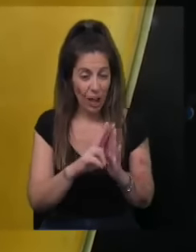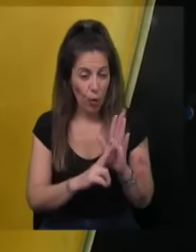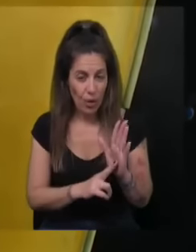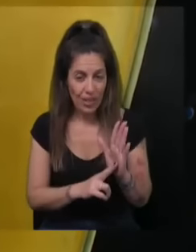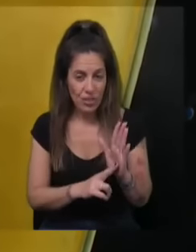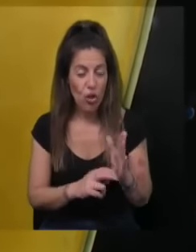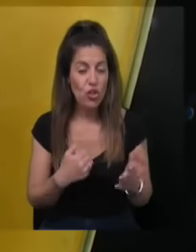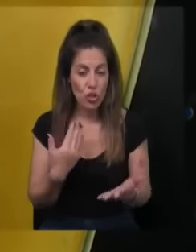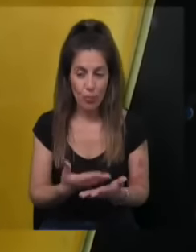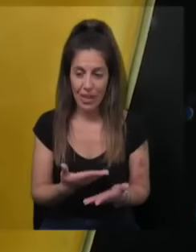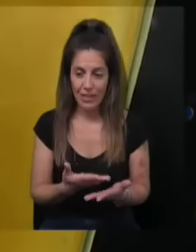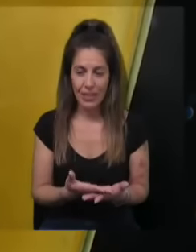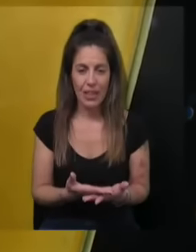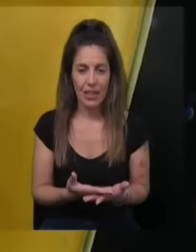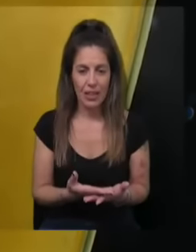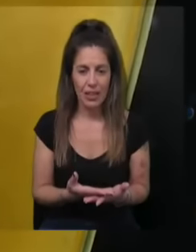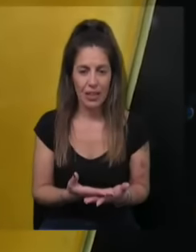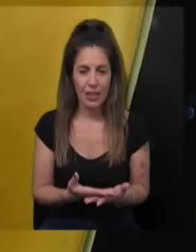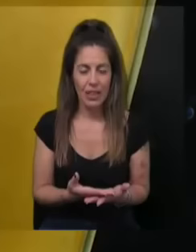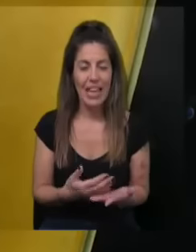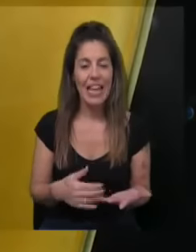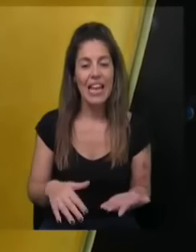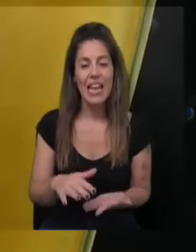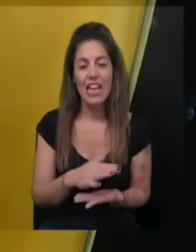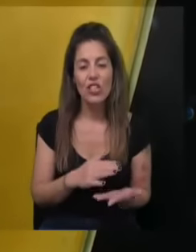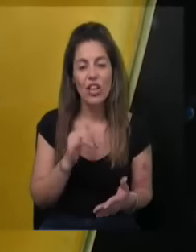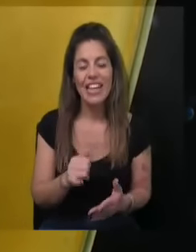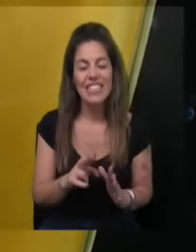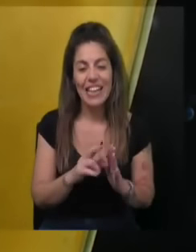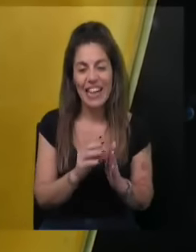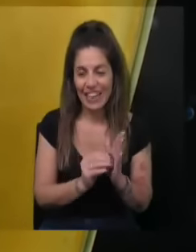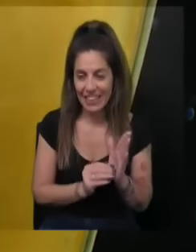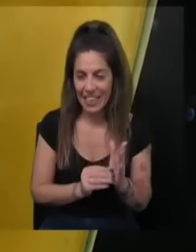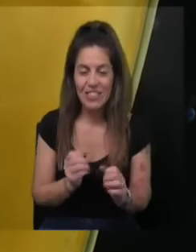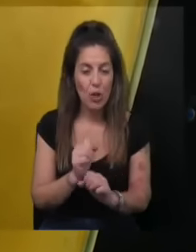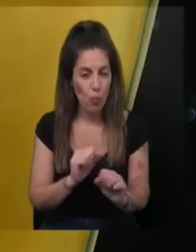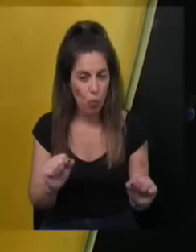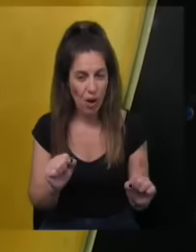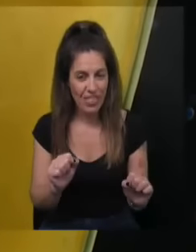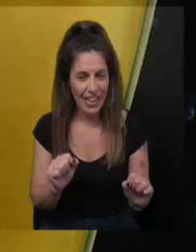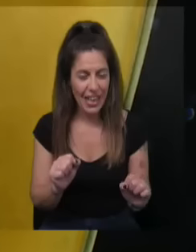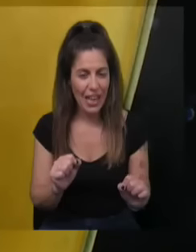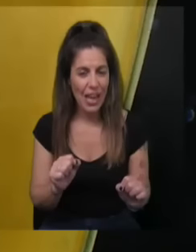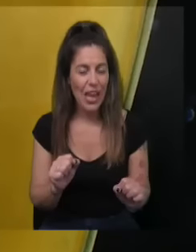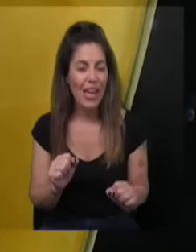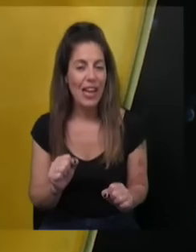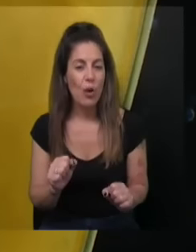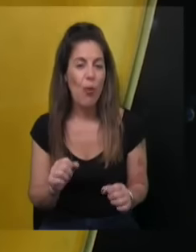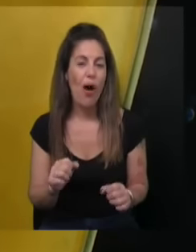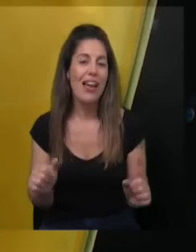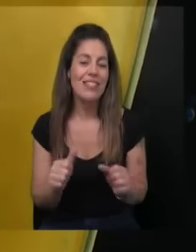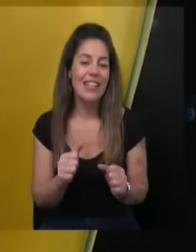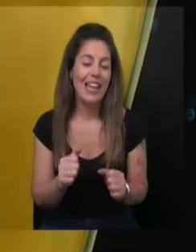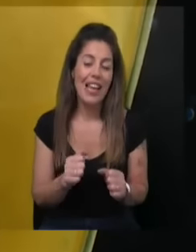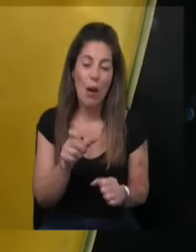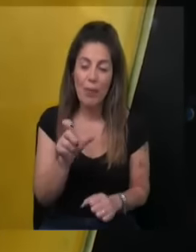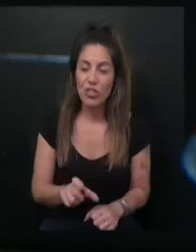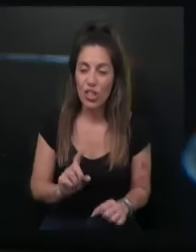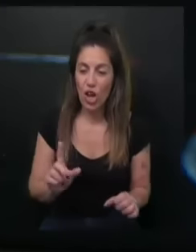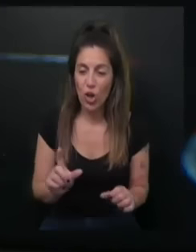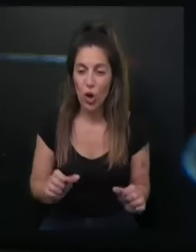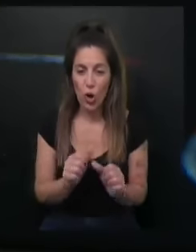yo le planteé este el hecho de que haya que registrarse puede cohibir a gente a que lo haga no